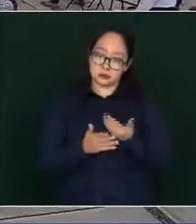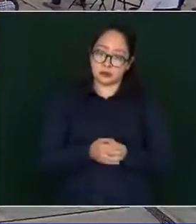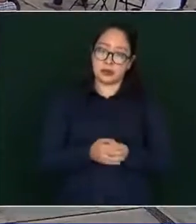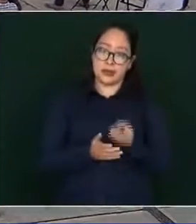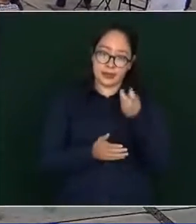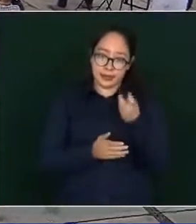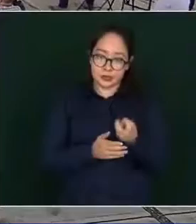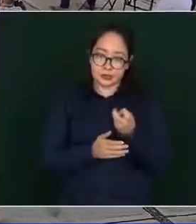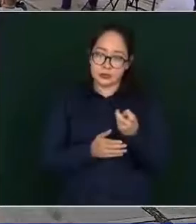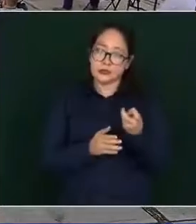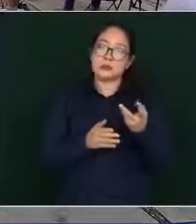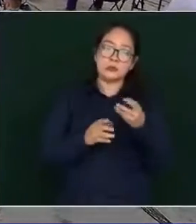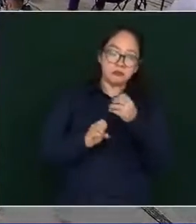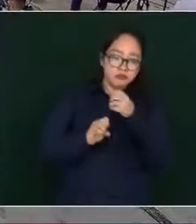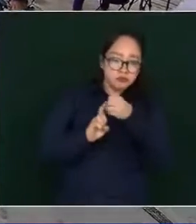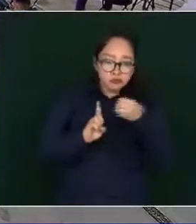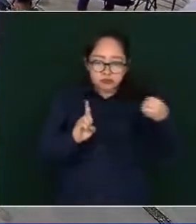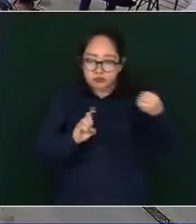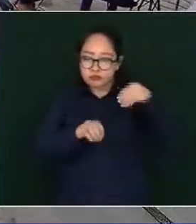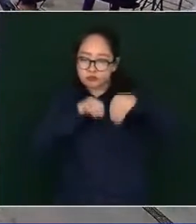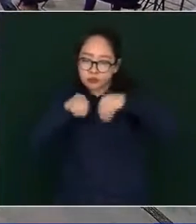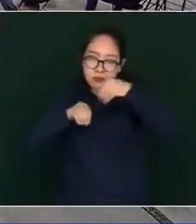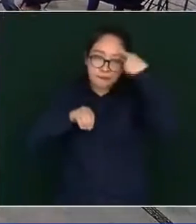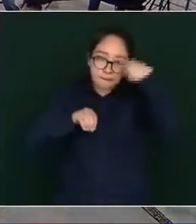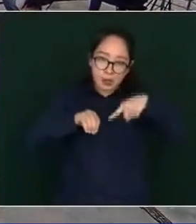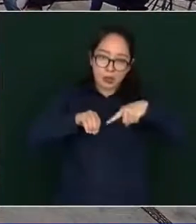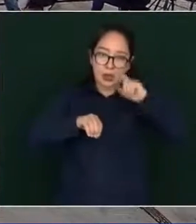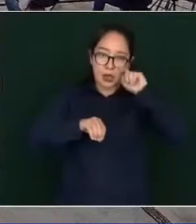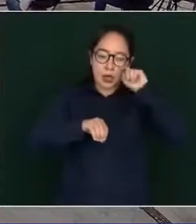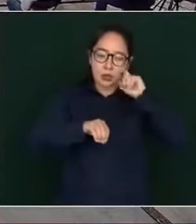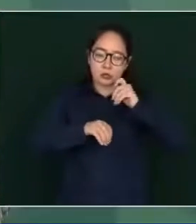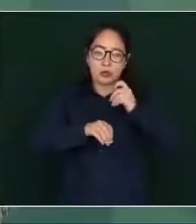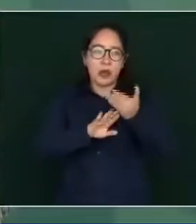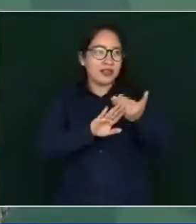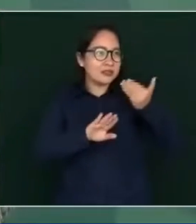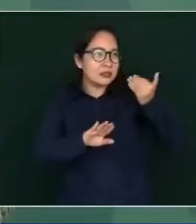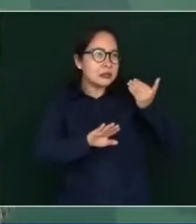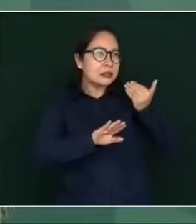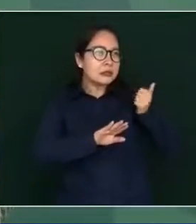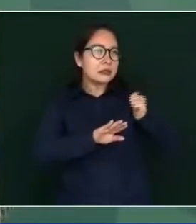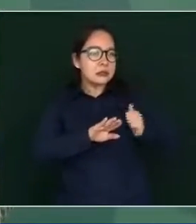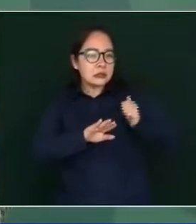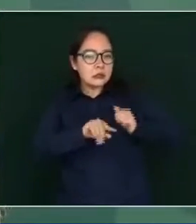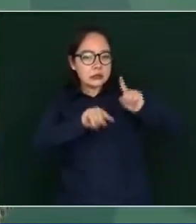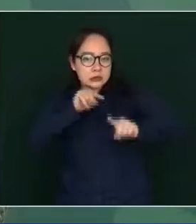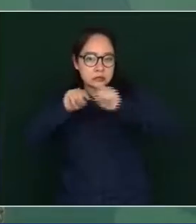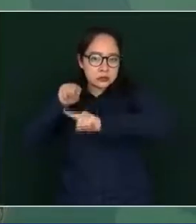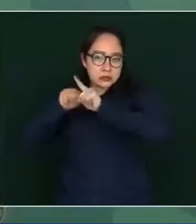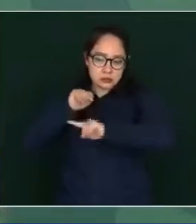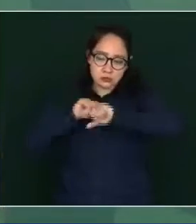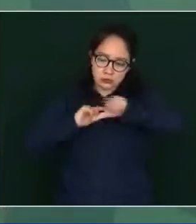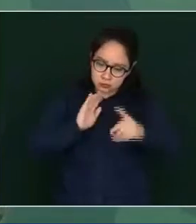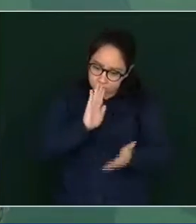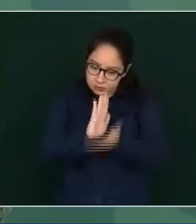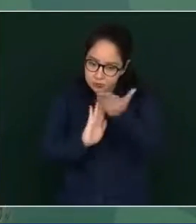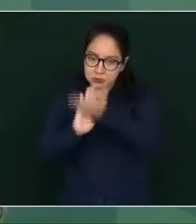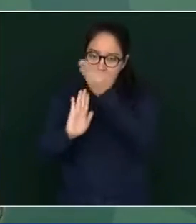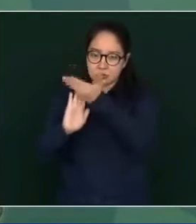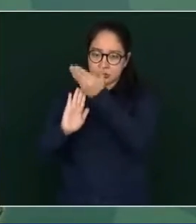que desarrollar para poder derribar todo lo que teníamos y poder construir. En el aeropuerto